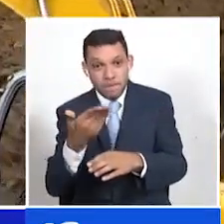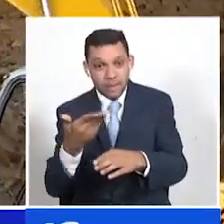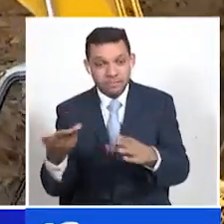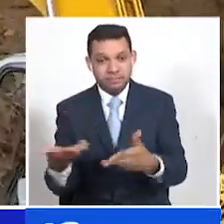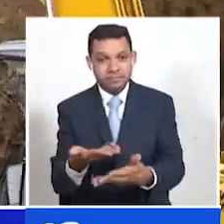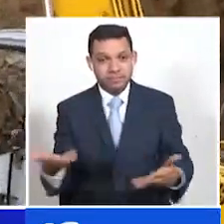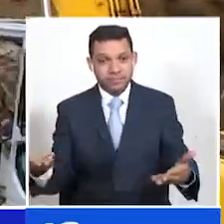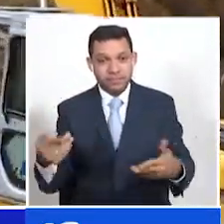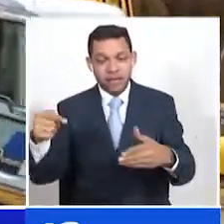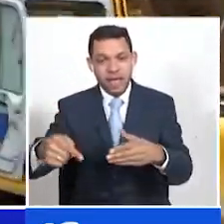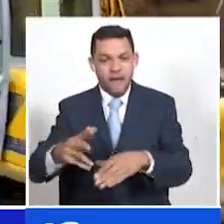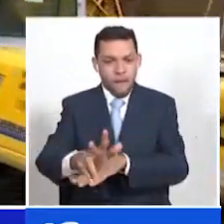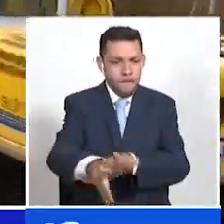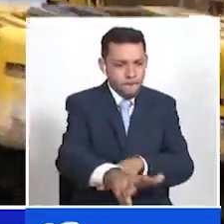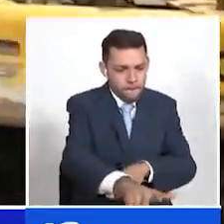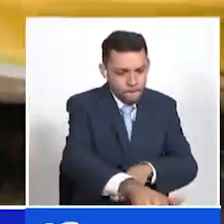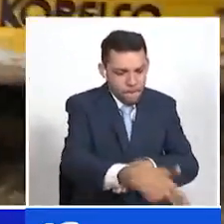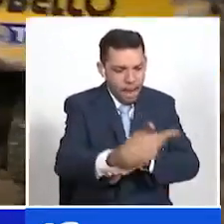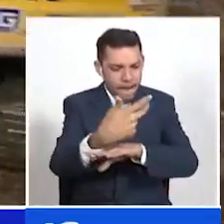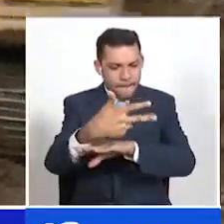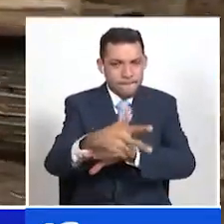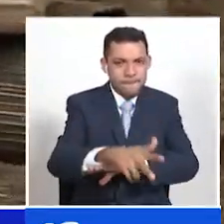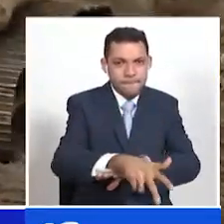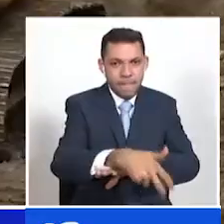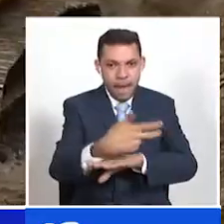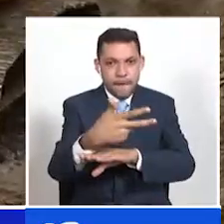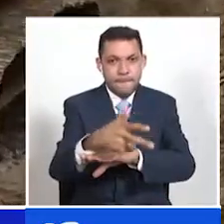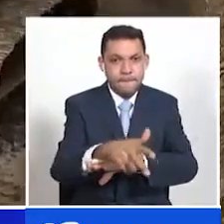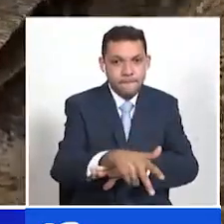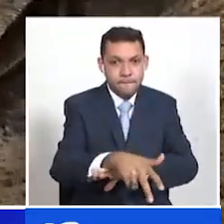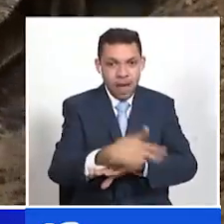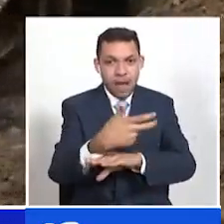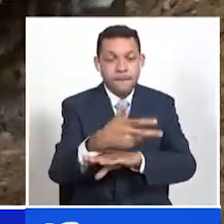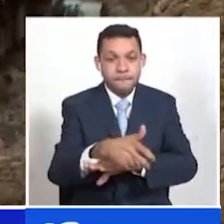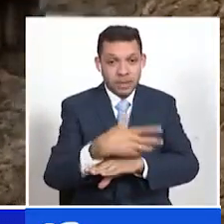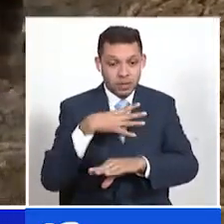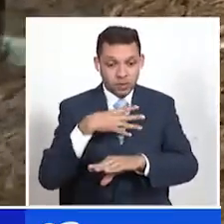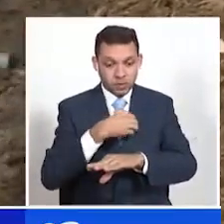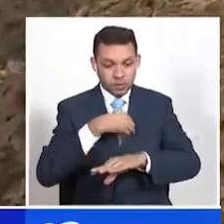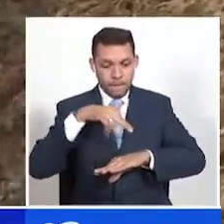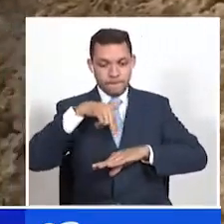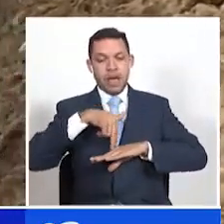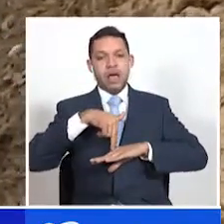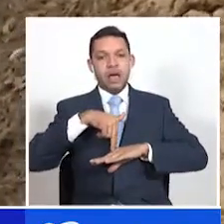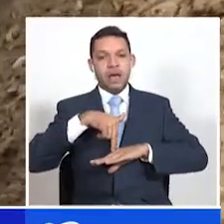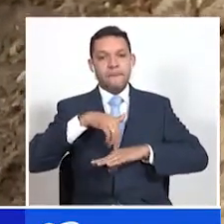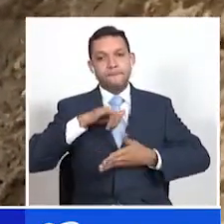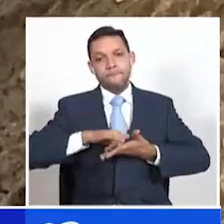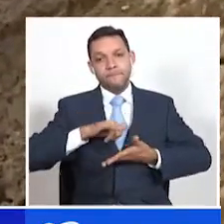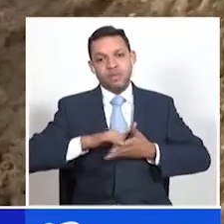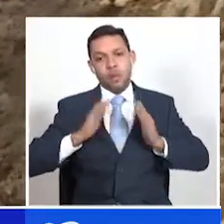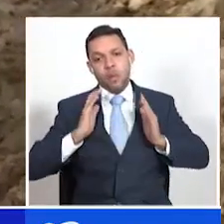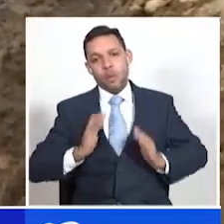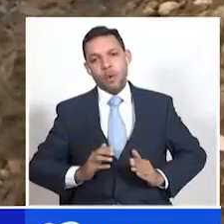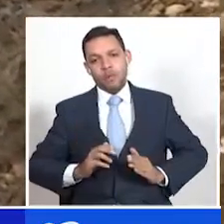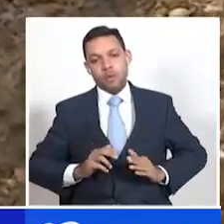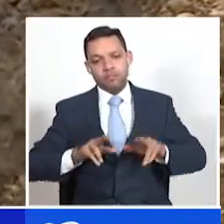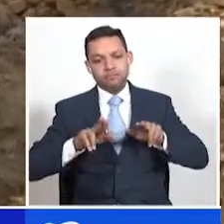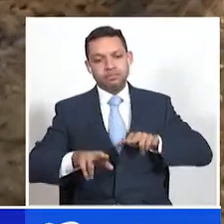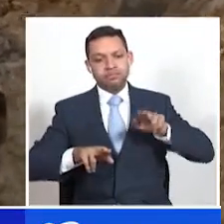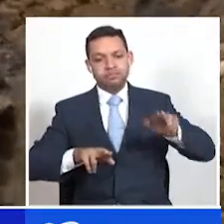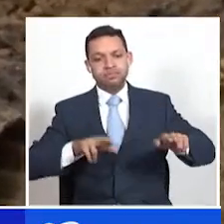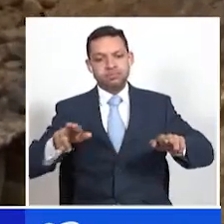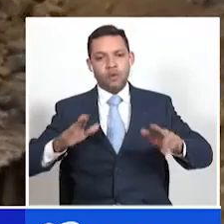debajo de esas retroexcavadoras o muy seguramente debajo donde nosotros estamos parados, pueden estar los cuerpos de estas 11